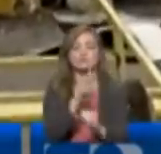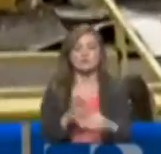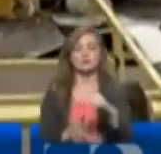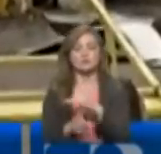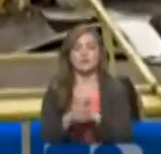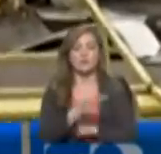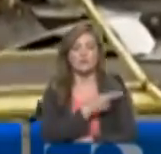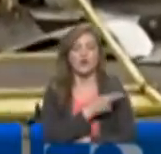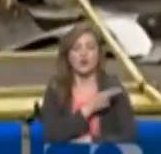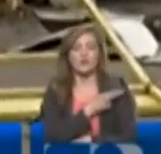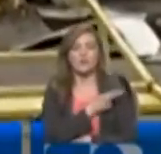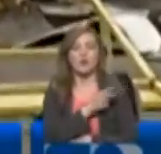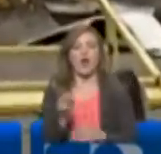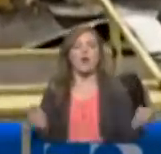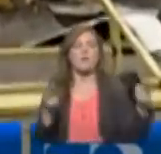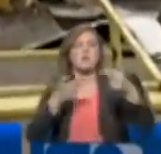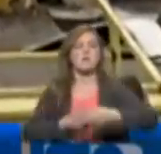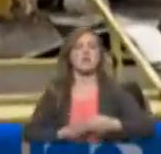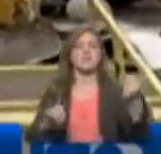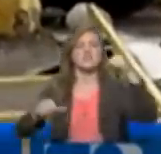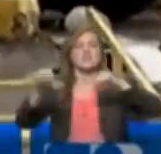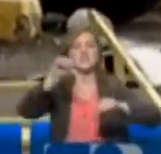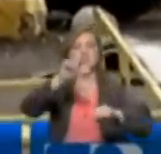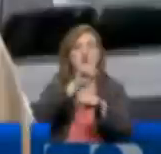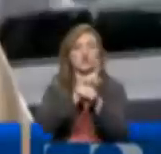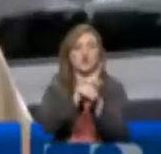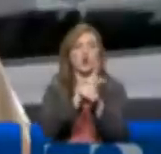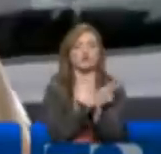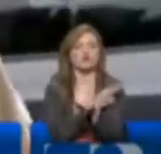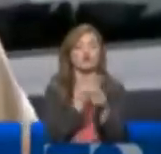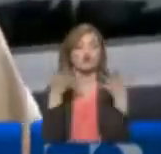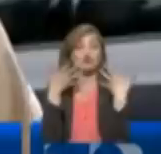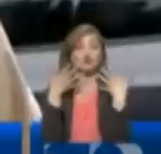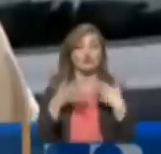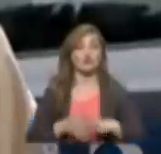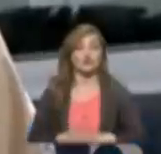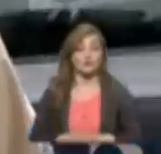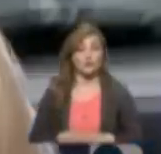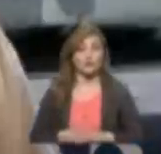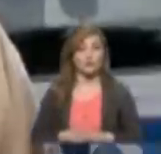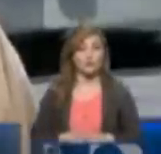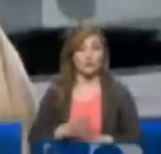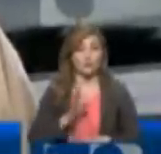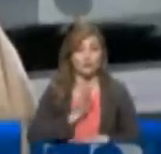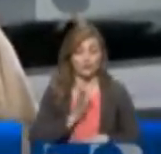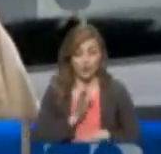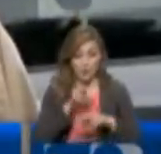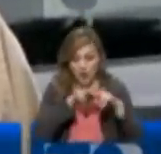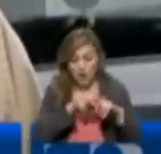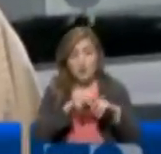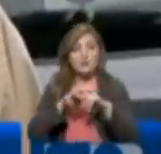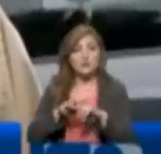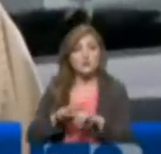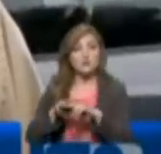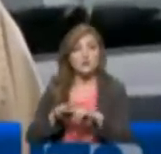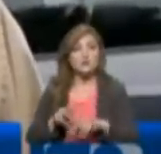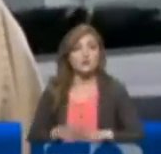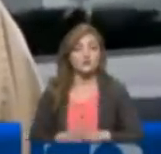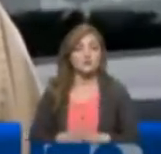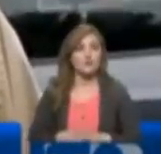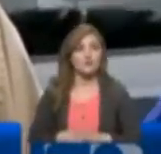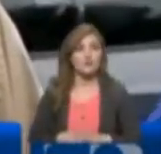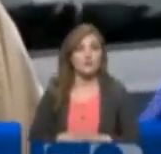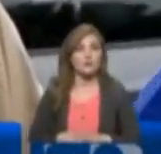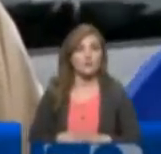de la facultad de ciencias médicas de la universidad de guayaquil están los técnicos de explosivos para realizar el levantamiento de los posibles